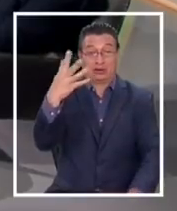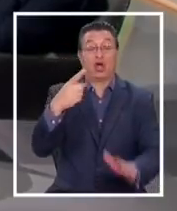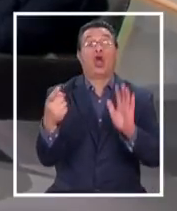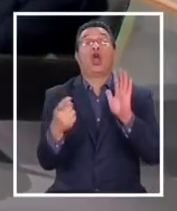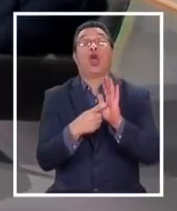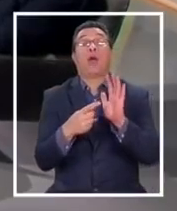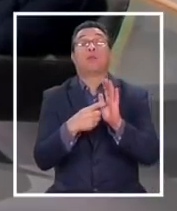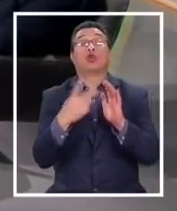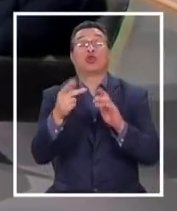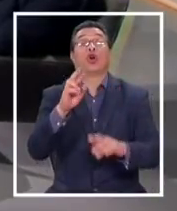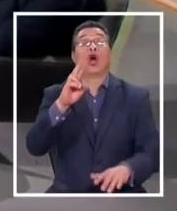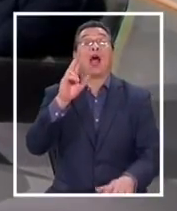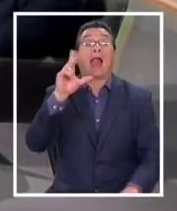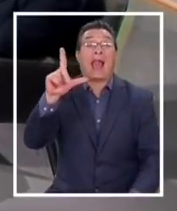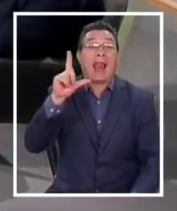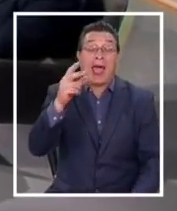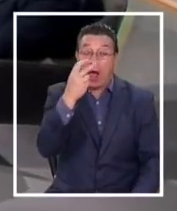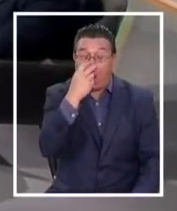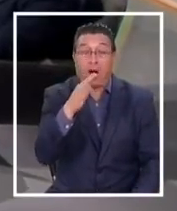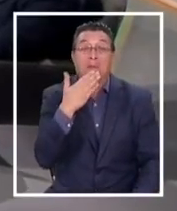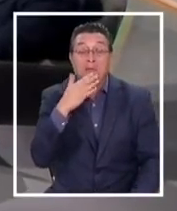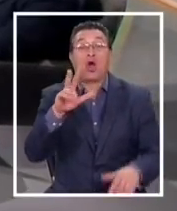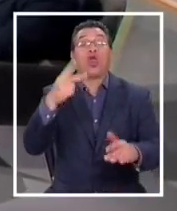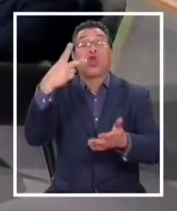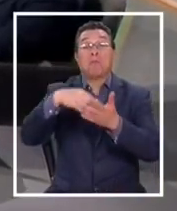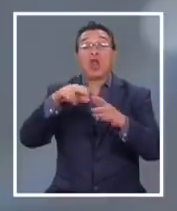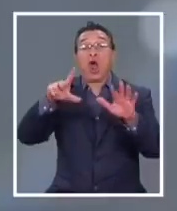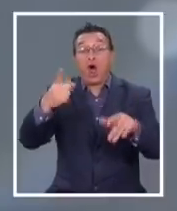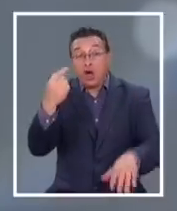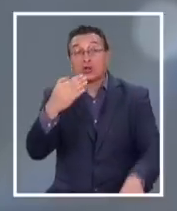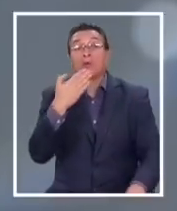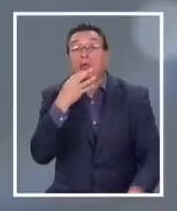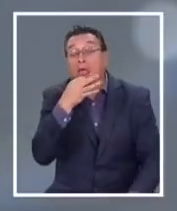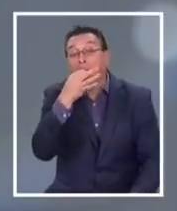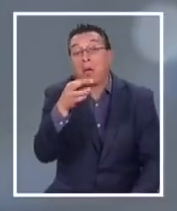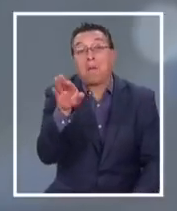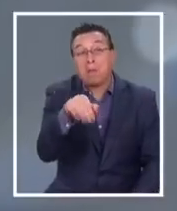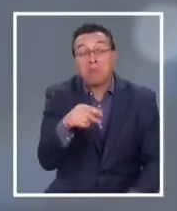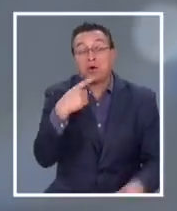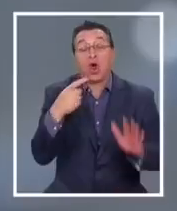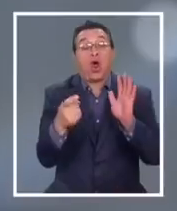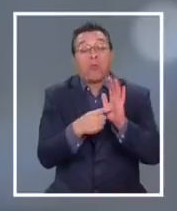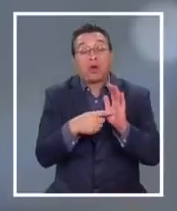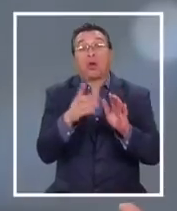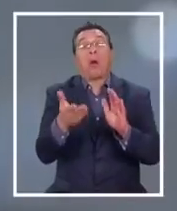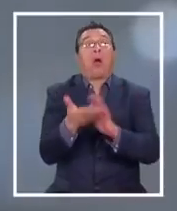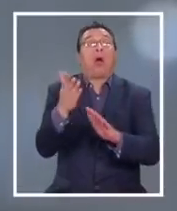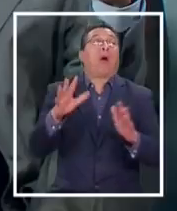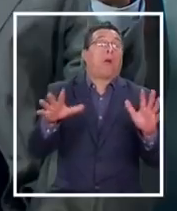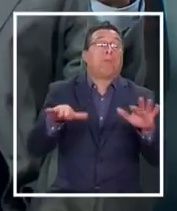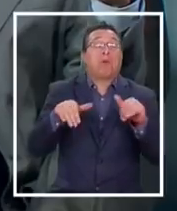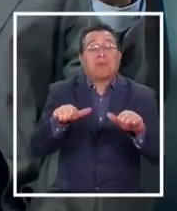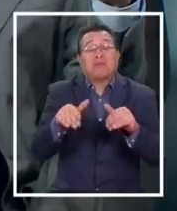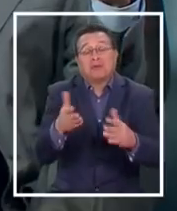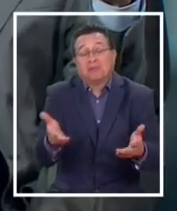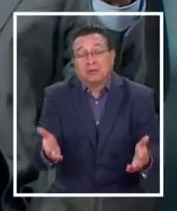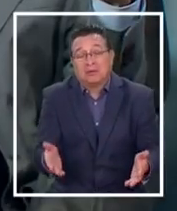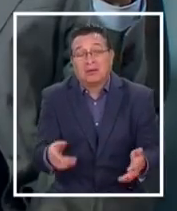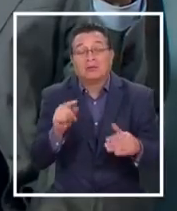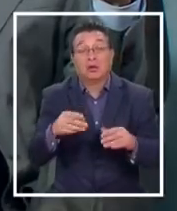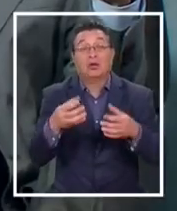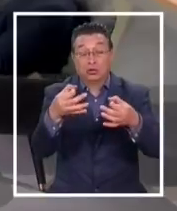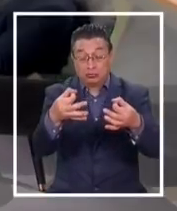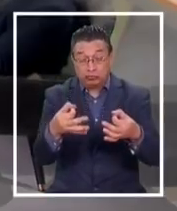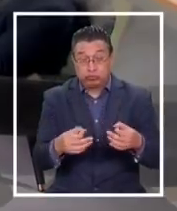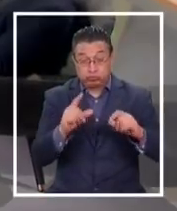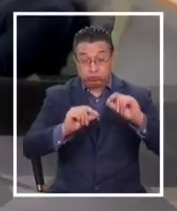impuesto específico de Ricardo Lago, lo mismo dijeron el 2011, incluso buena, mala, con el impuesto específico. Ya, pero el cálculo hoy día, ¿usted